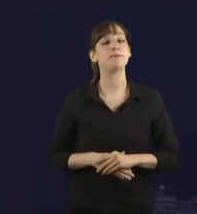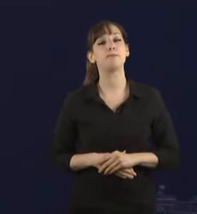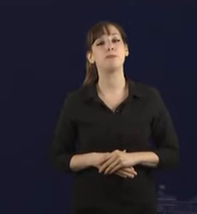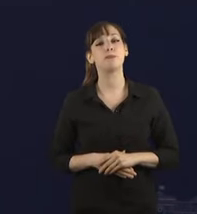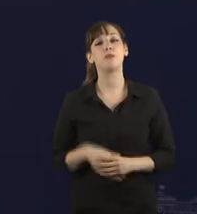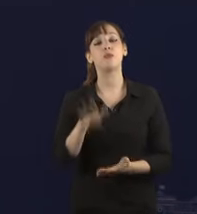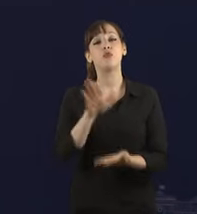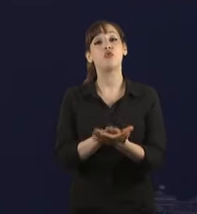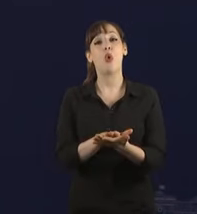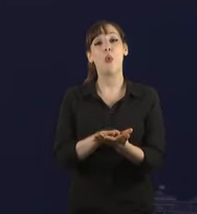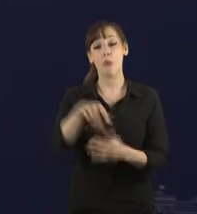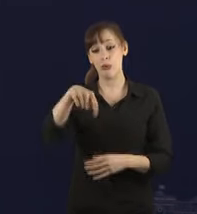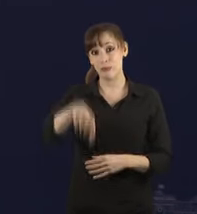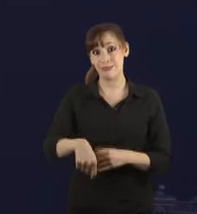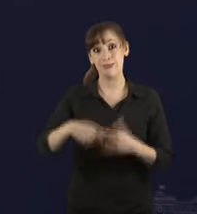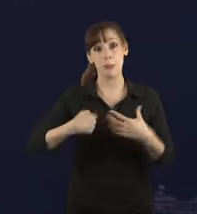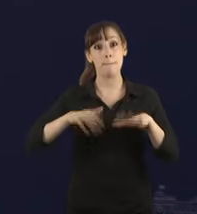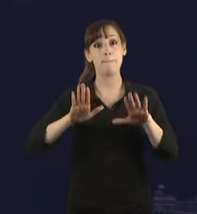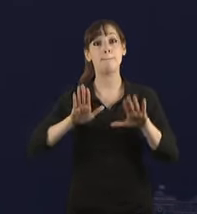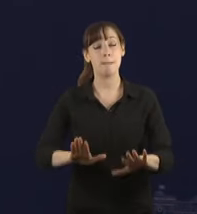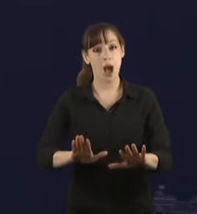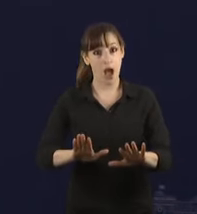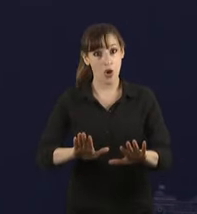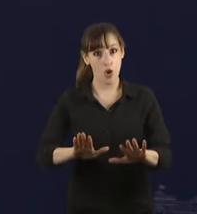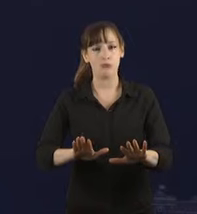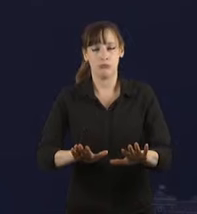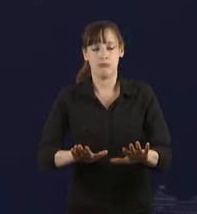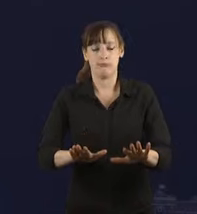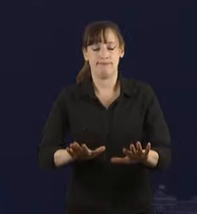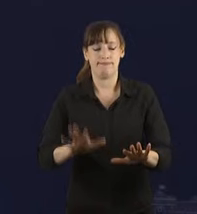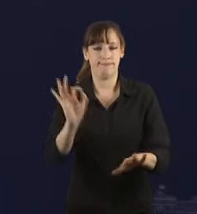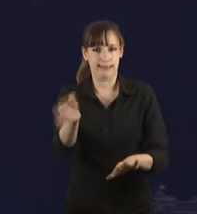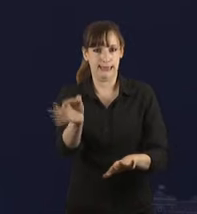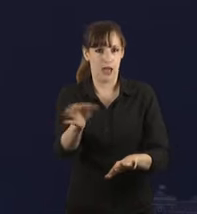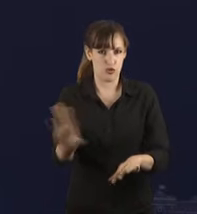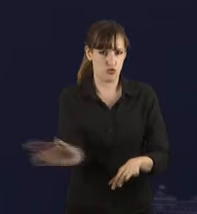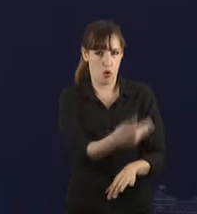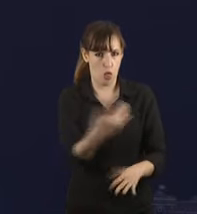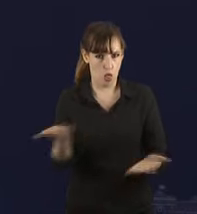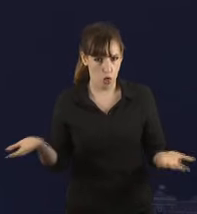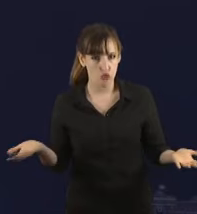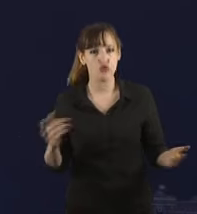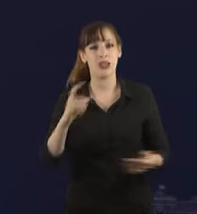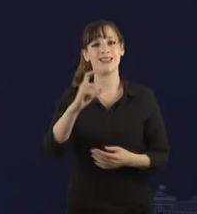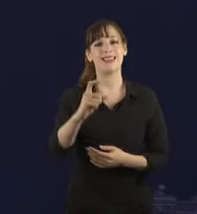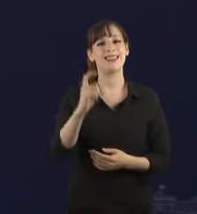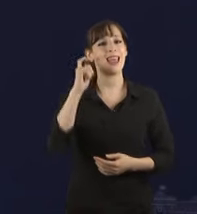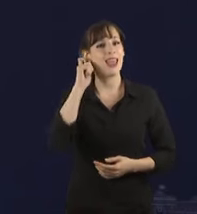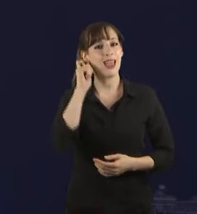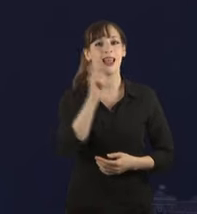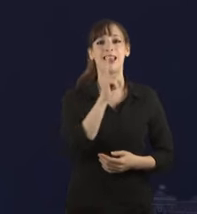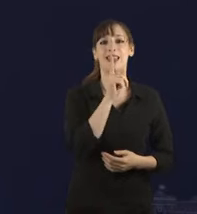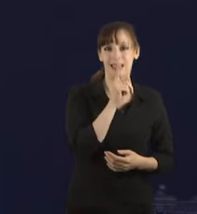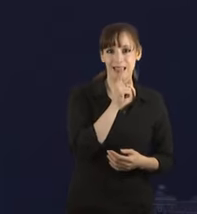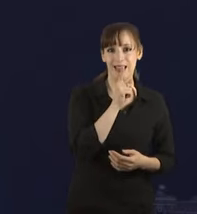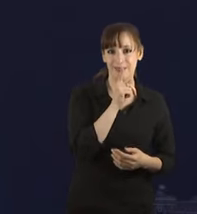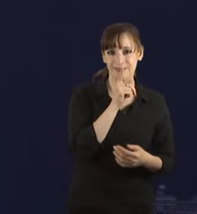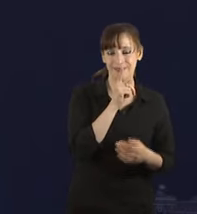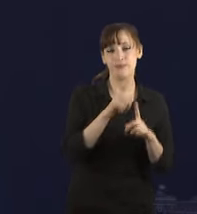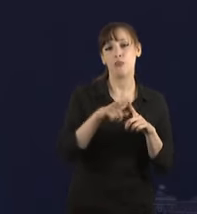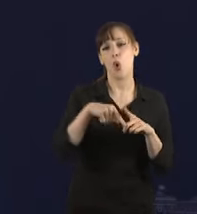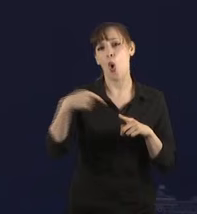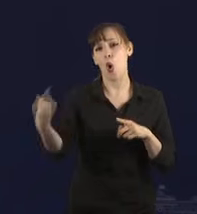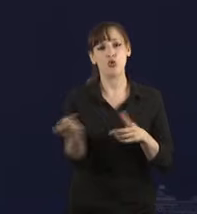que como es de público conocimiento hoy es la jornada anunciada por la cgt y algunos otros